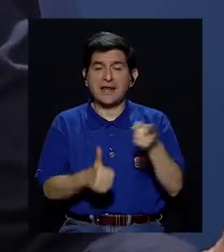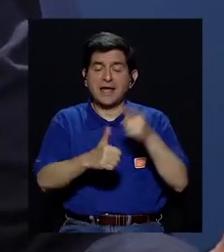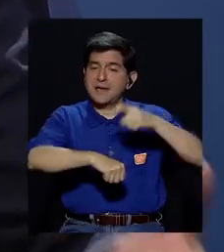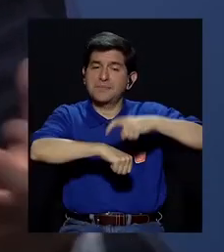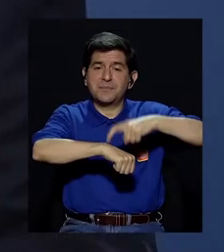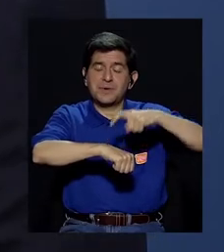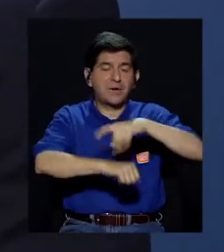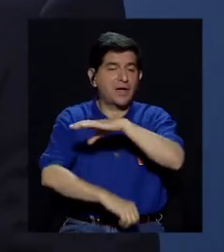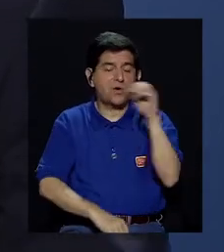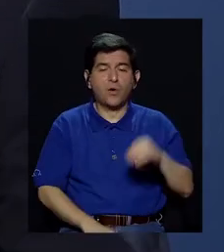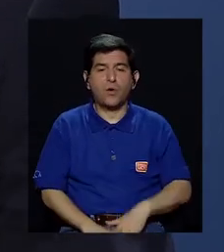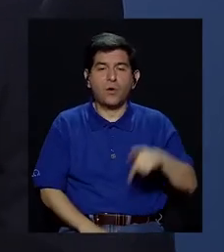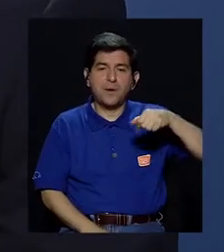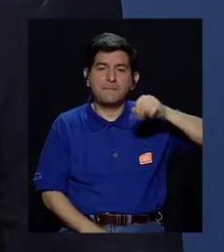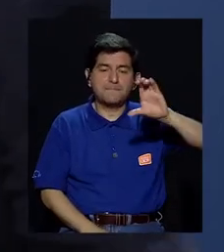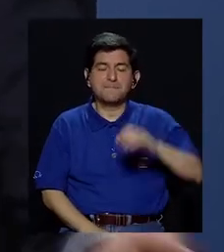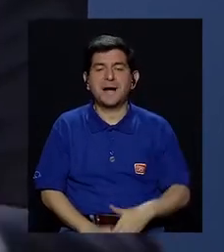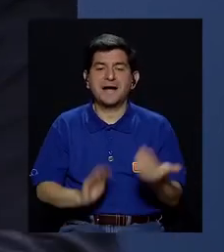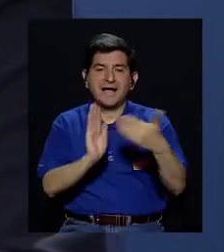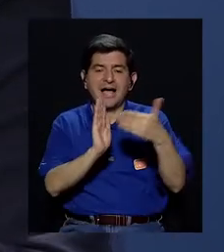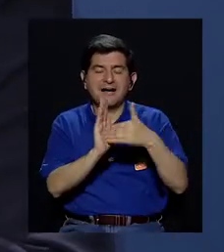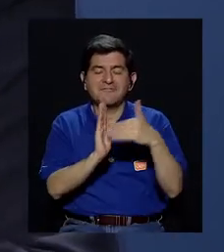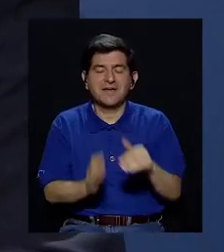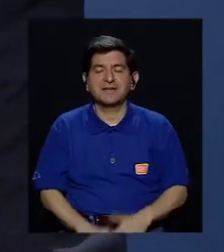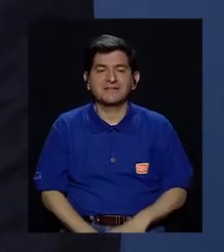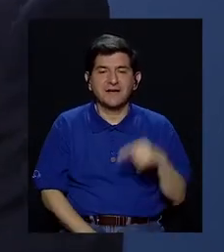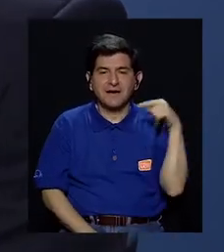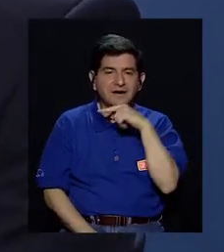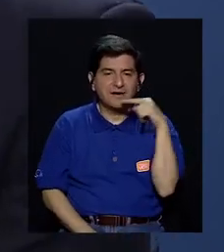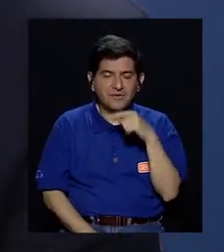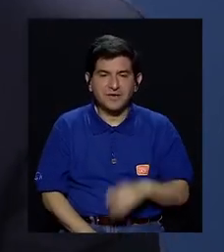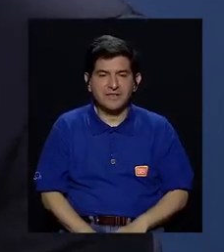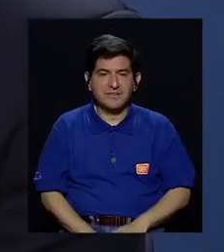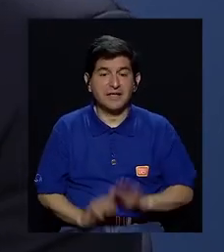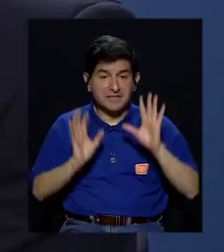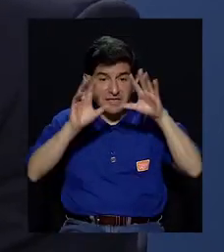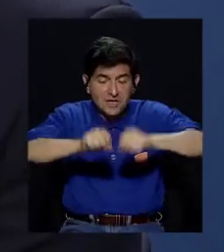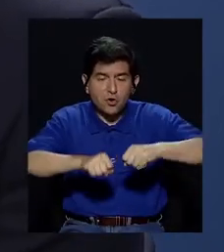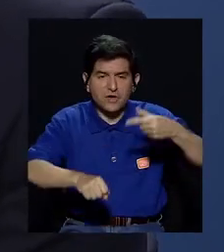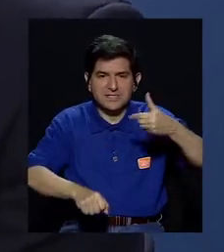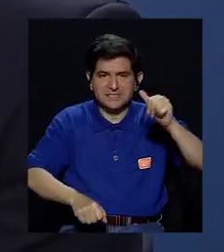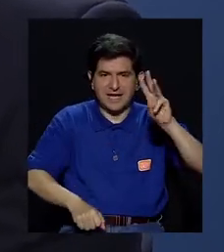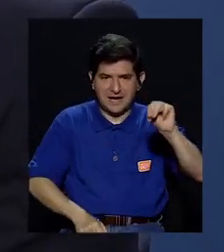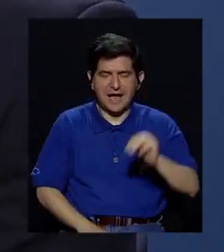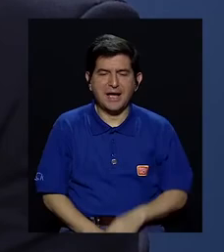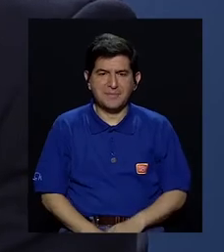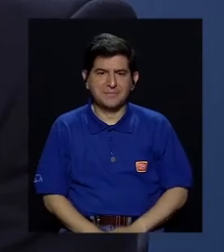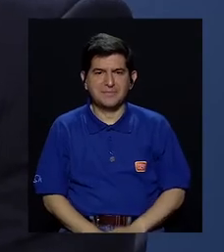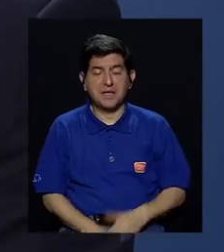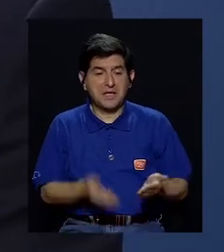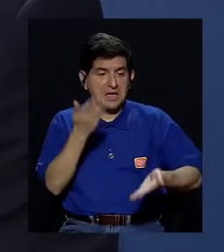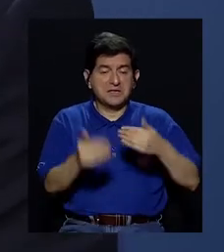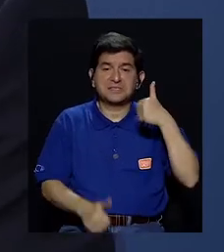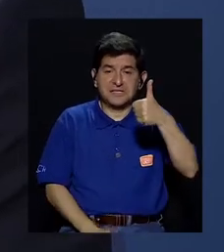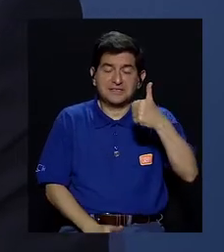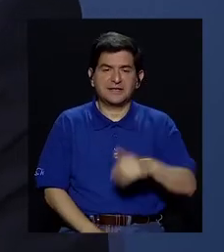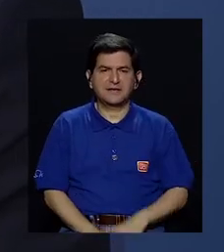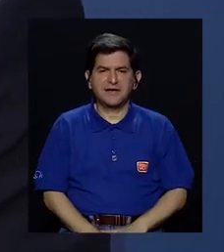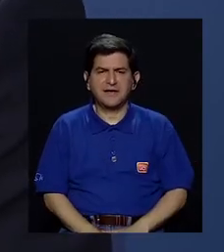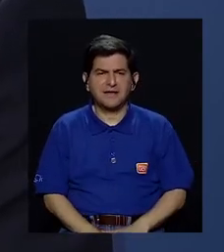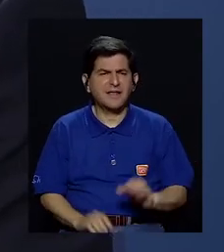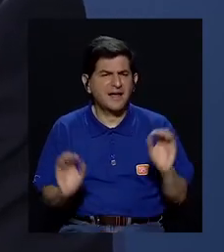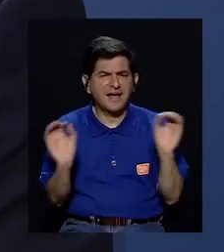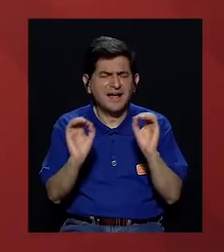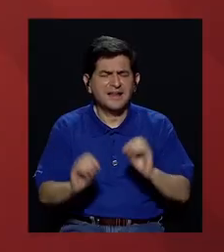ronda eventualmente si el pack logra drenar al pus y logra conquistar el gran área metropolitana 34 para él pues andan primera